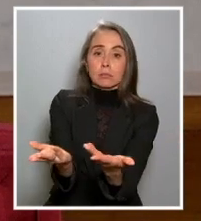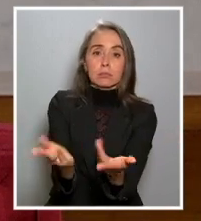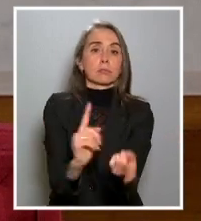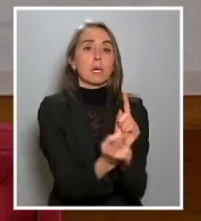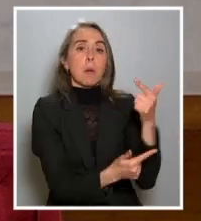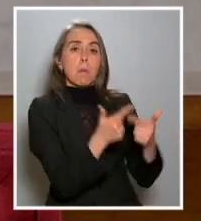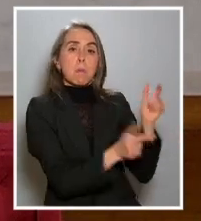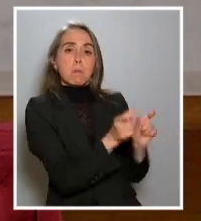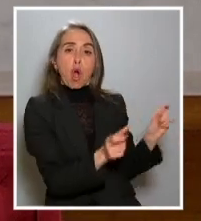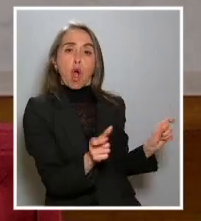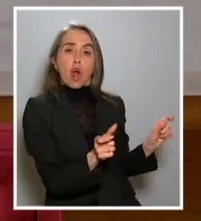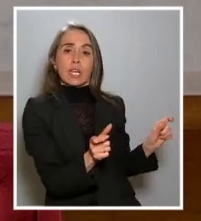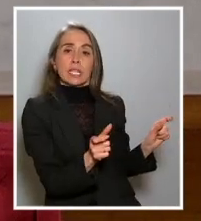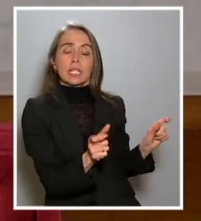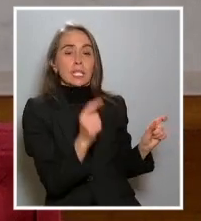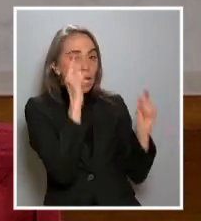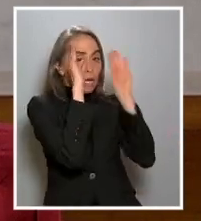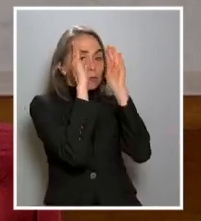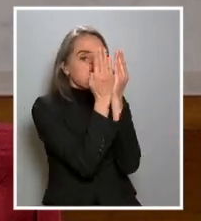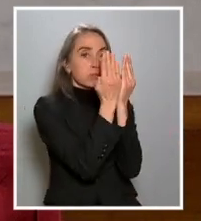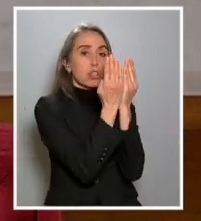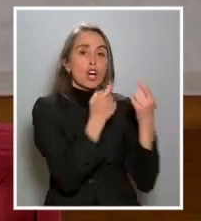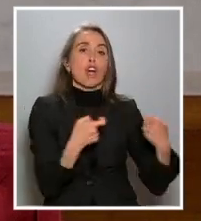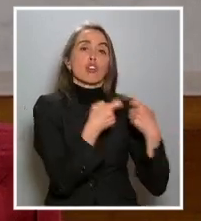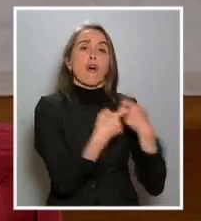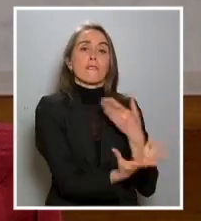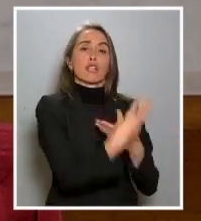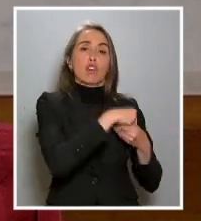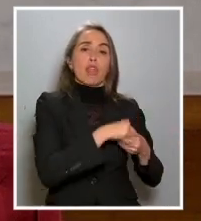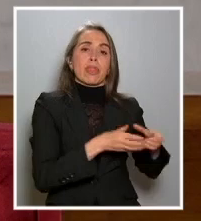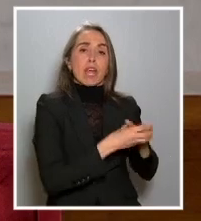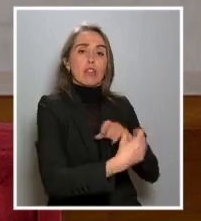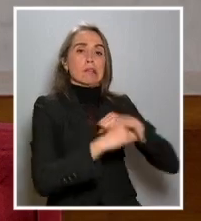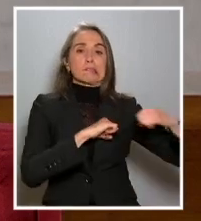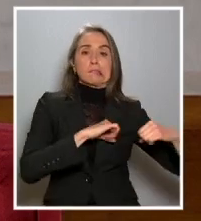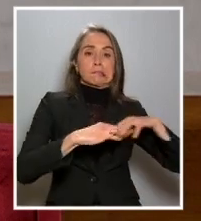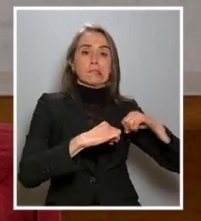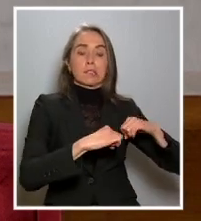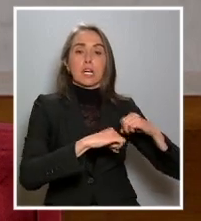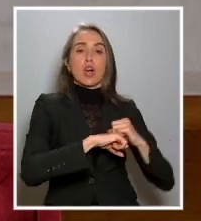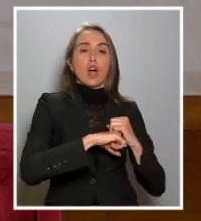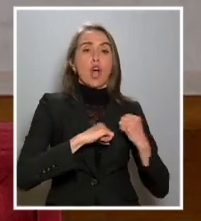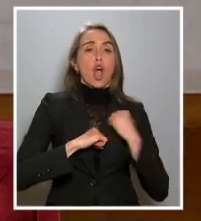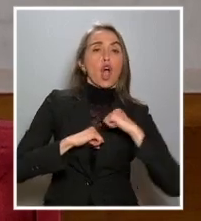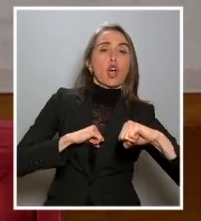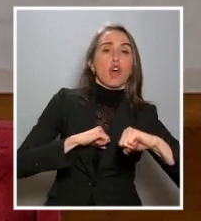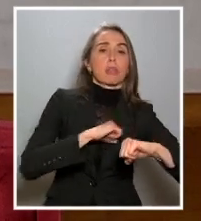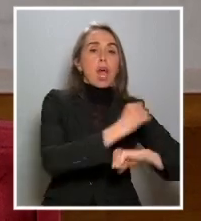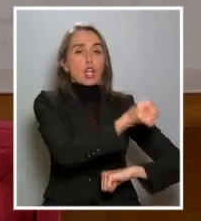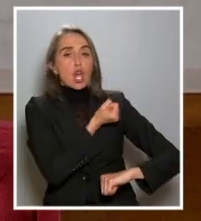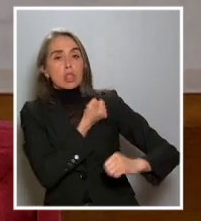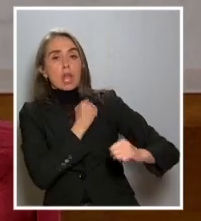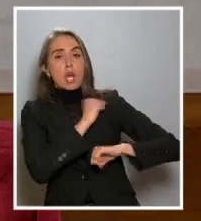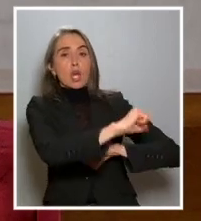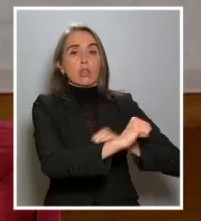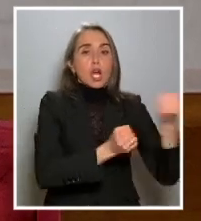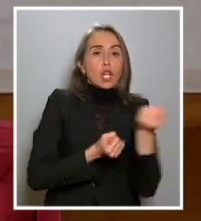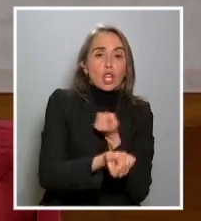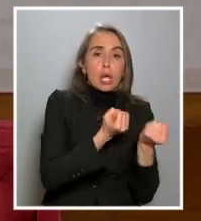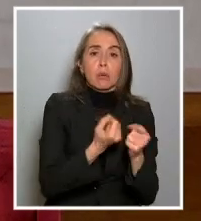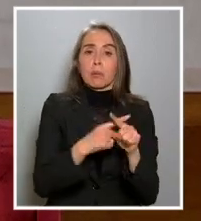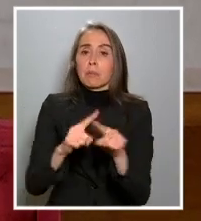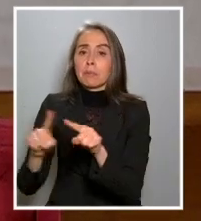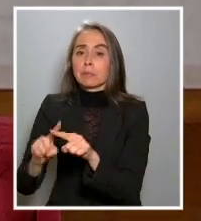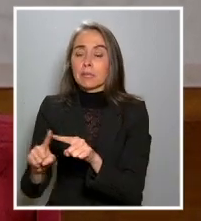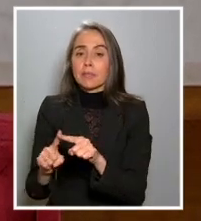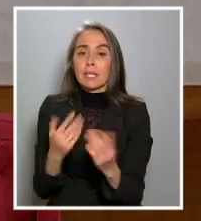la política está permanentemente enzarzada en conflictos internos que los lleva a torpedear mutuamente las